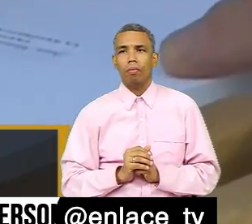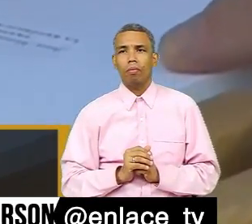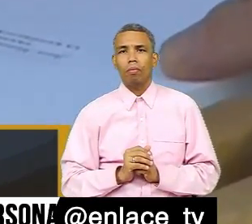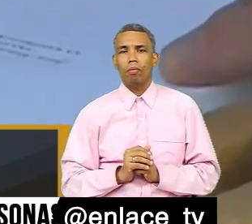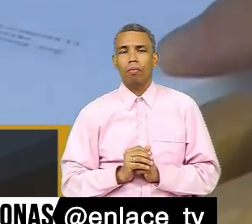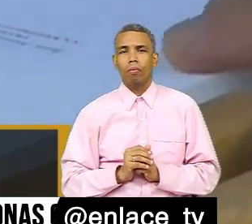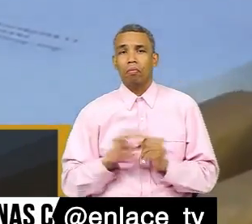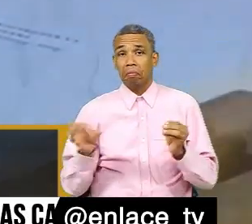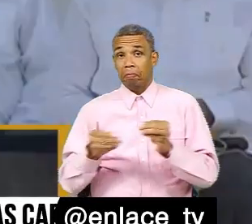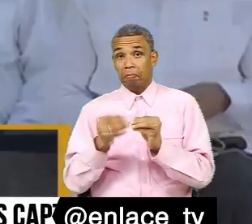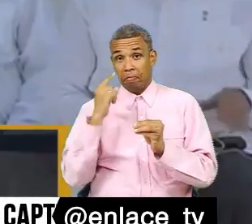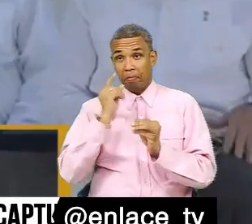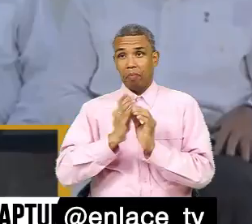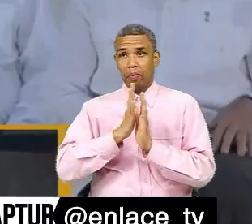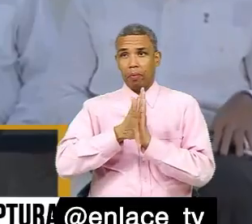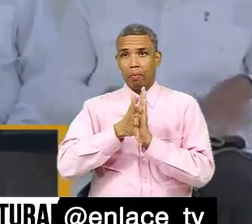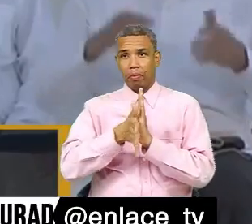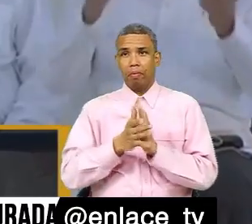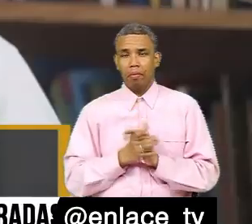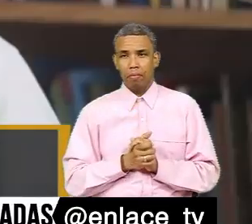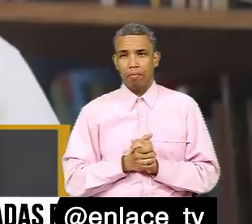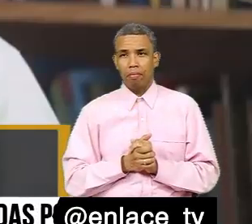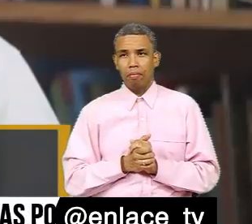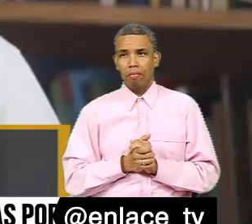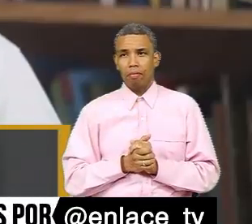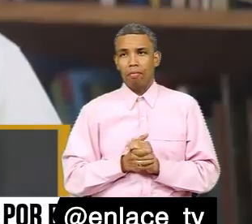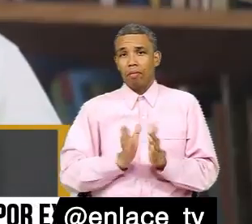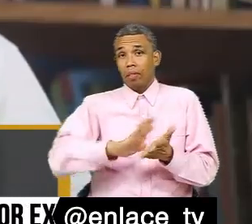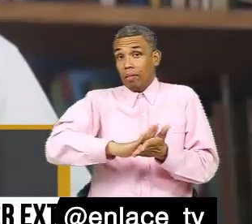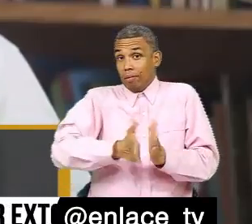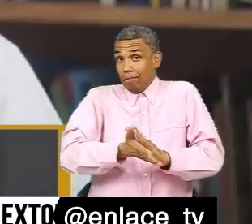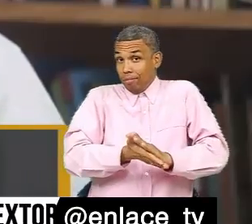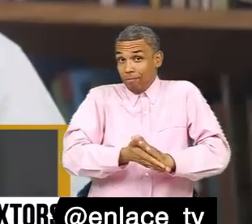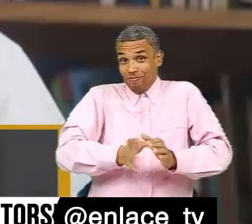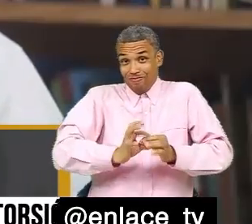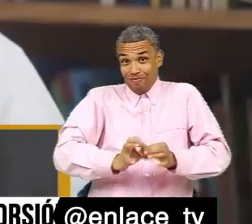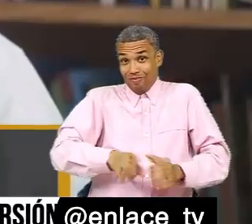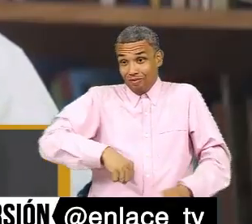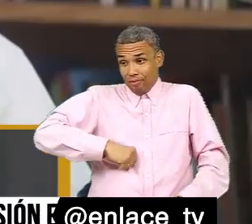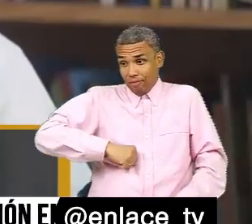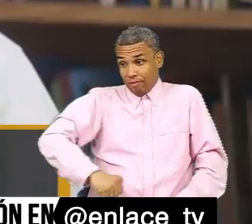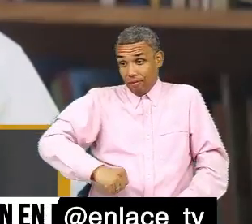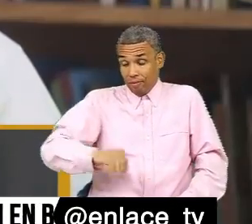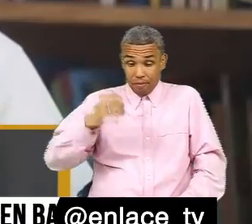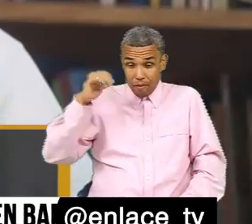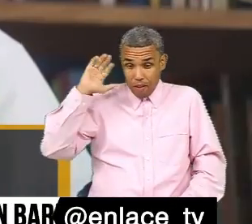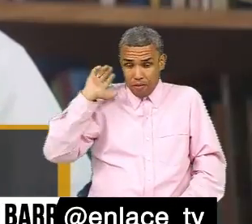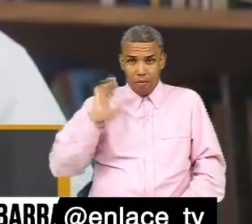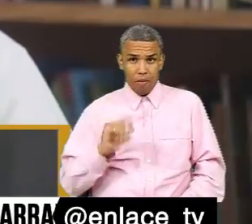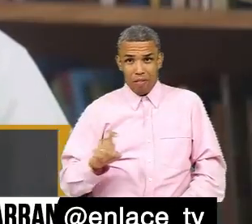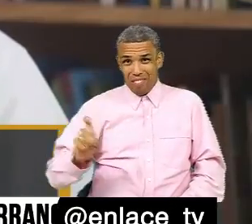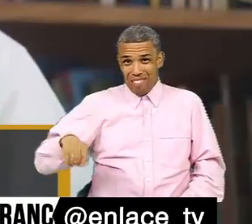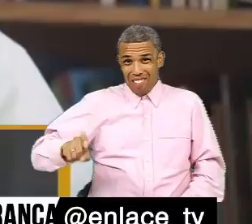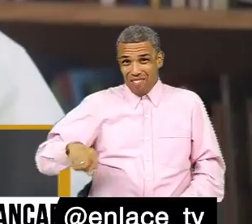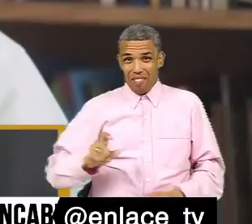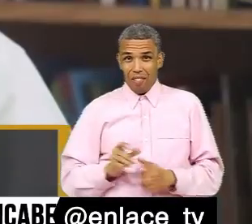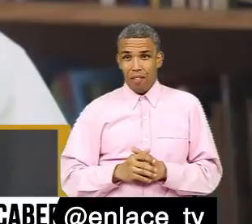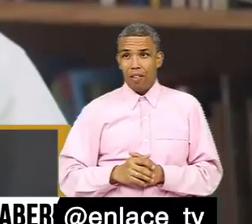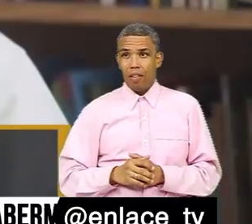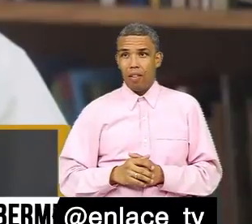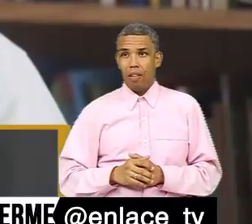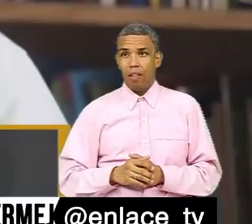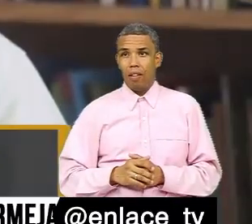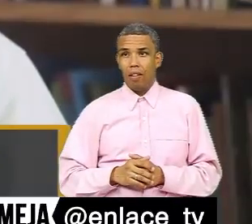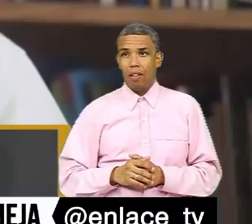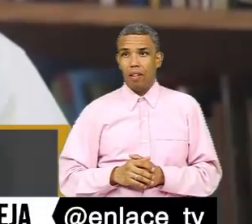Constitución Política de Colombia. Es la paz un derecho contramayoritario porque es un derecho